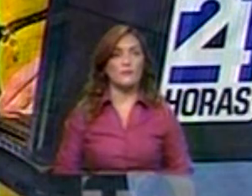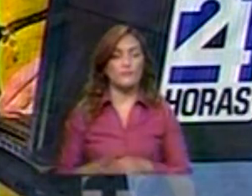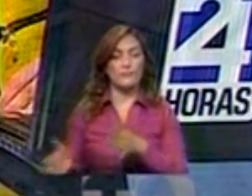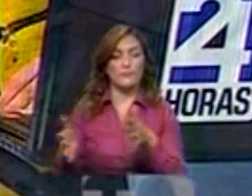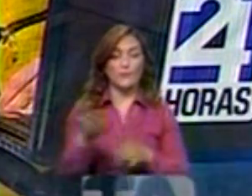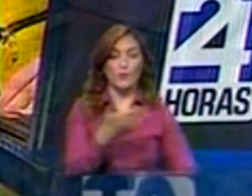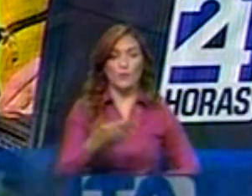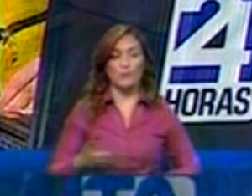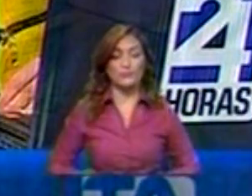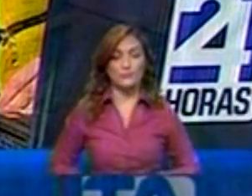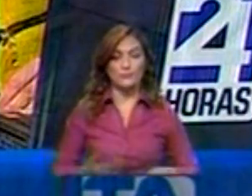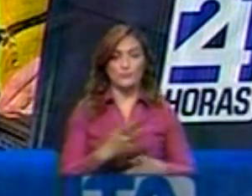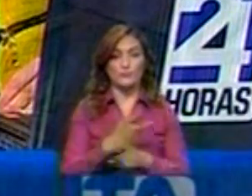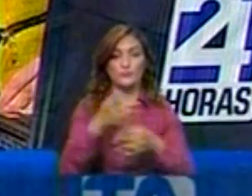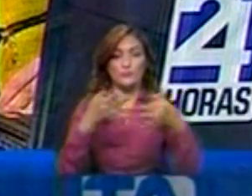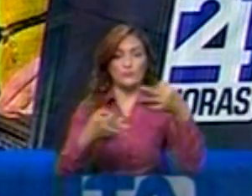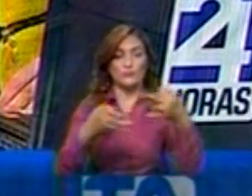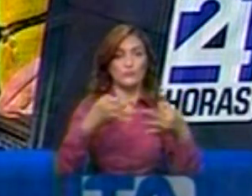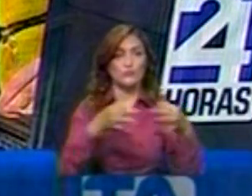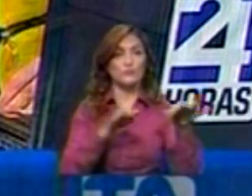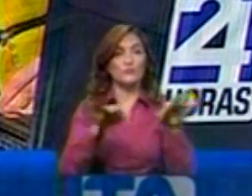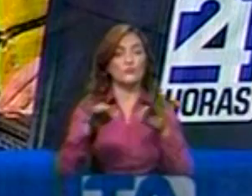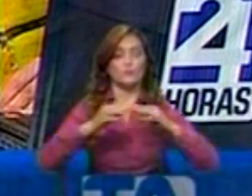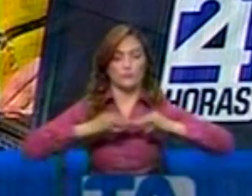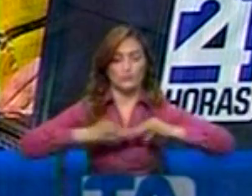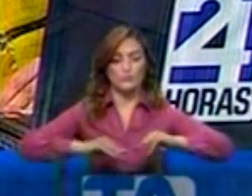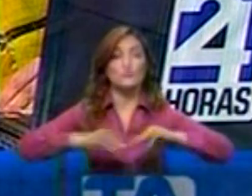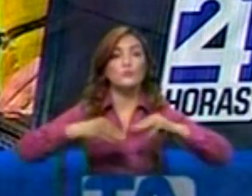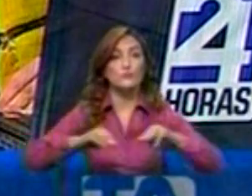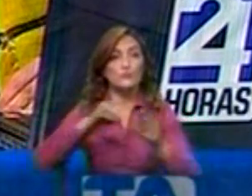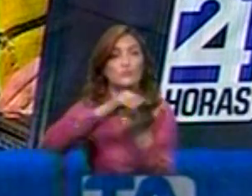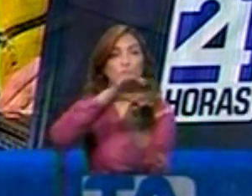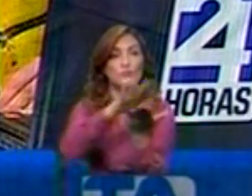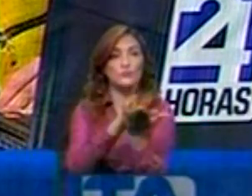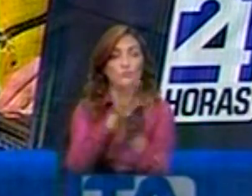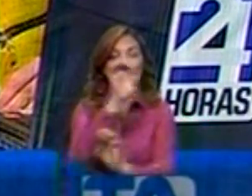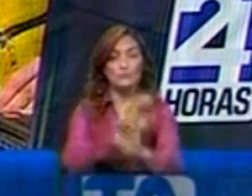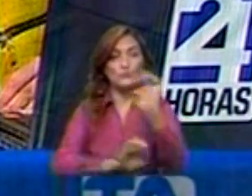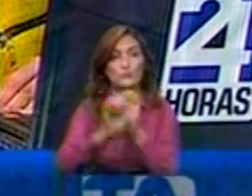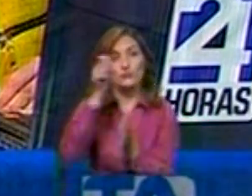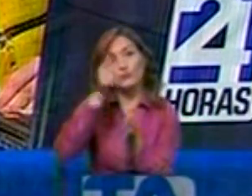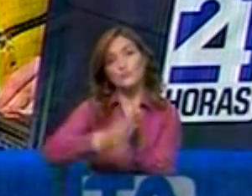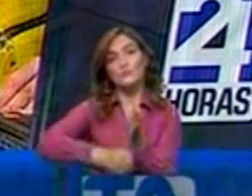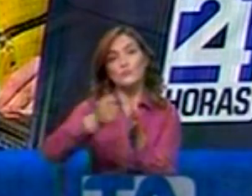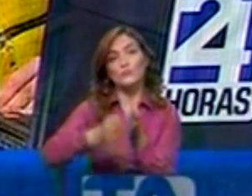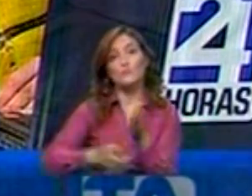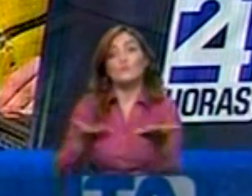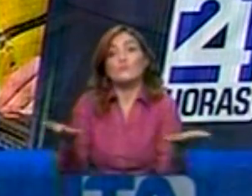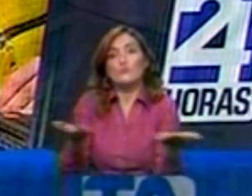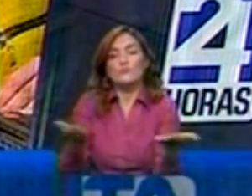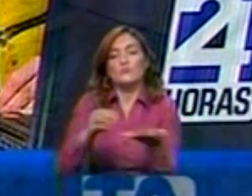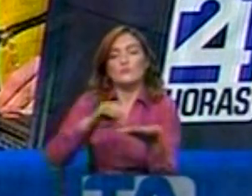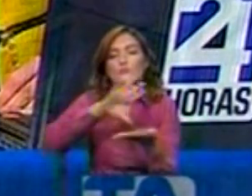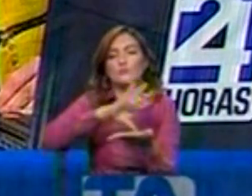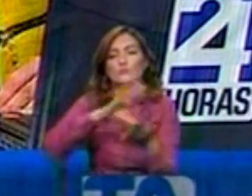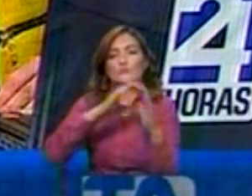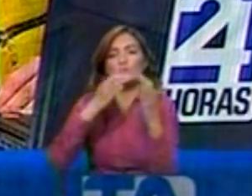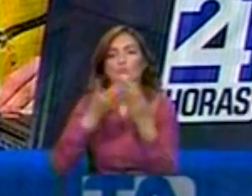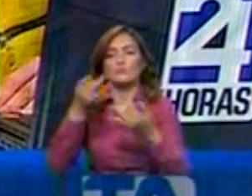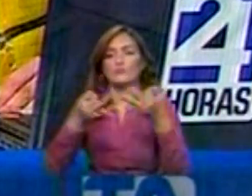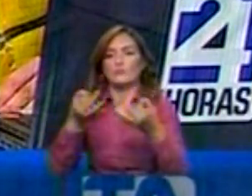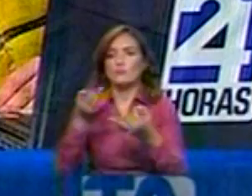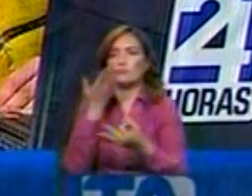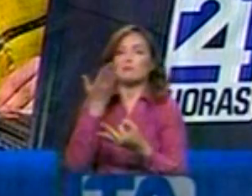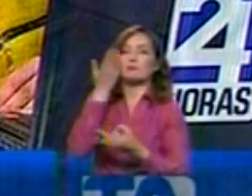La presidenta del Consejo de la Judicatura expuso la metodología de evaluación a los jueces ante la Comisión de Justicia de la Asamblea. Ella explicó